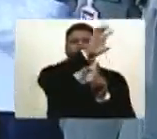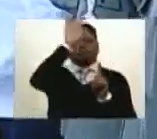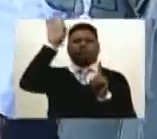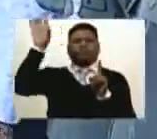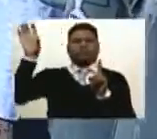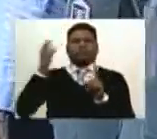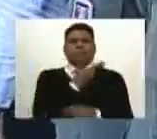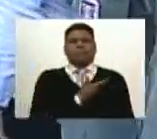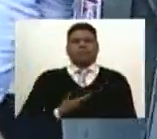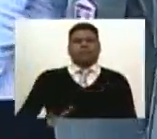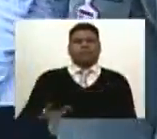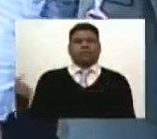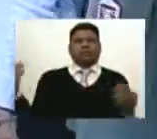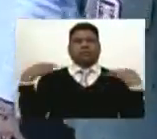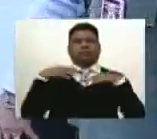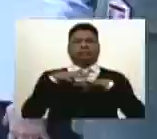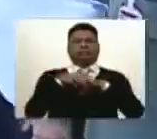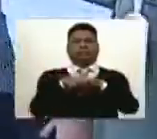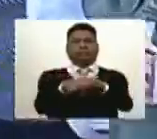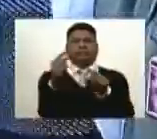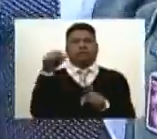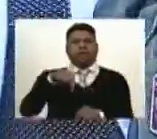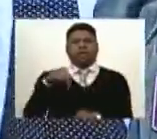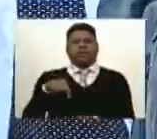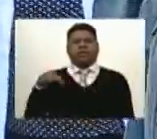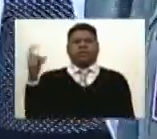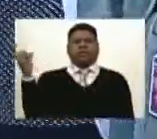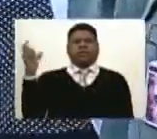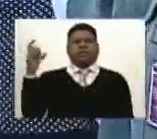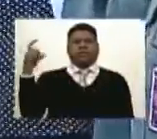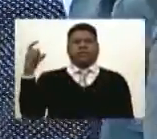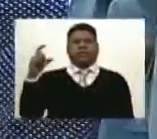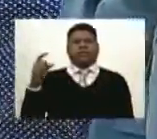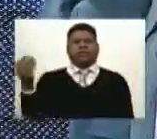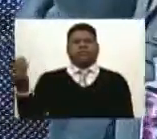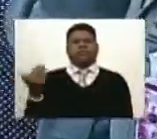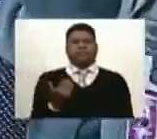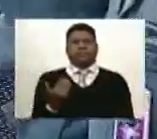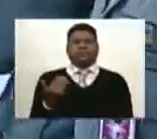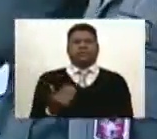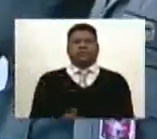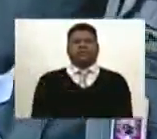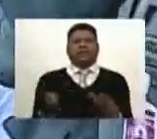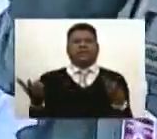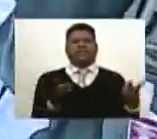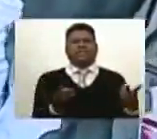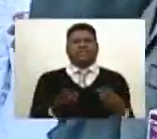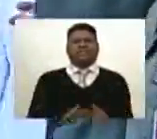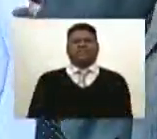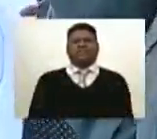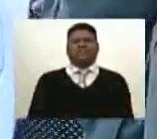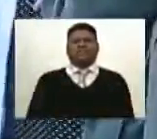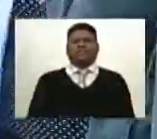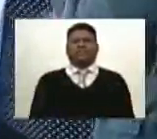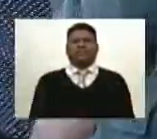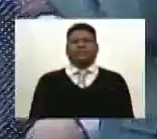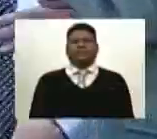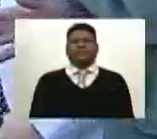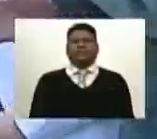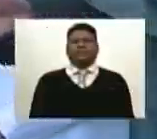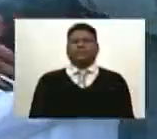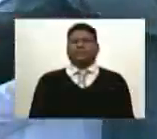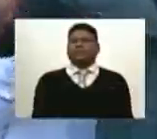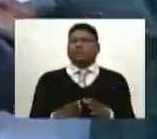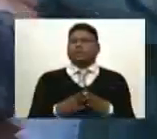congregan el día de hoy en la ciudad de Caracas han hecho su arribo para participar en esta significativa